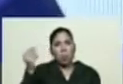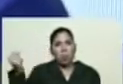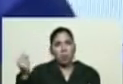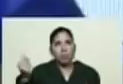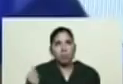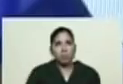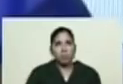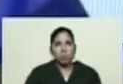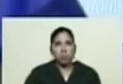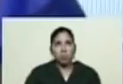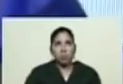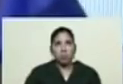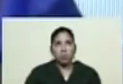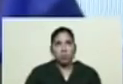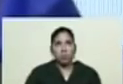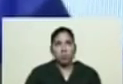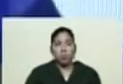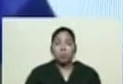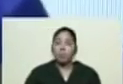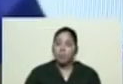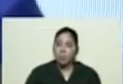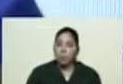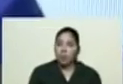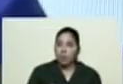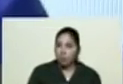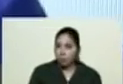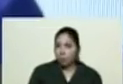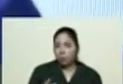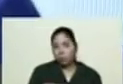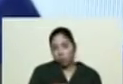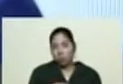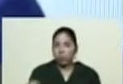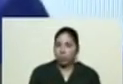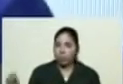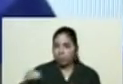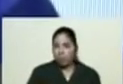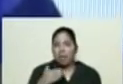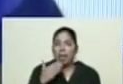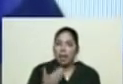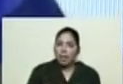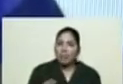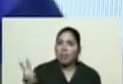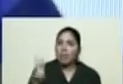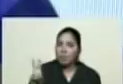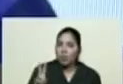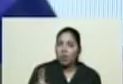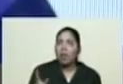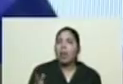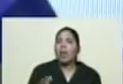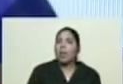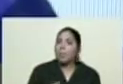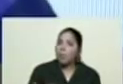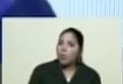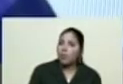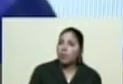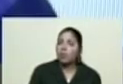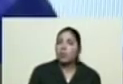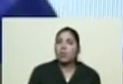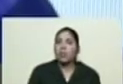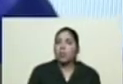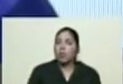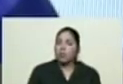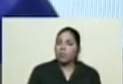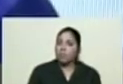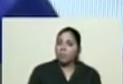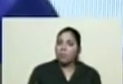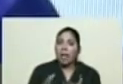Latina. Y en esto quiero decir que venimos a agradecerle a Venezuela, ¿por qué? Porque nos está dando un ejemplo